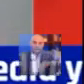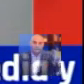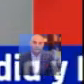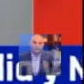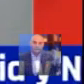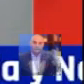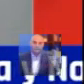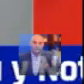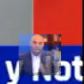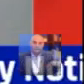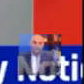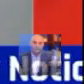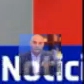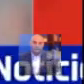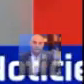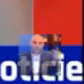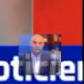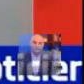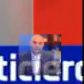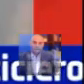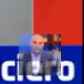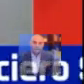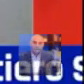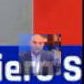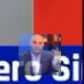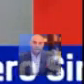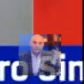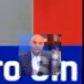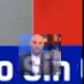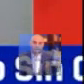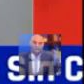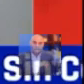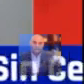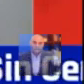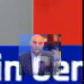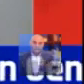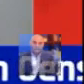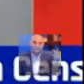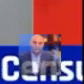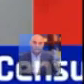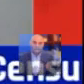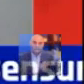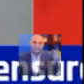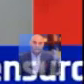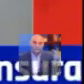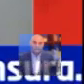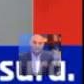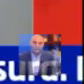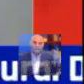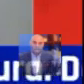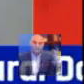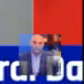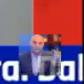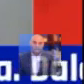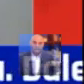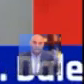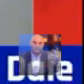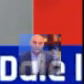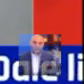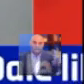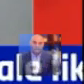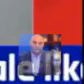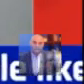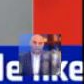no quieran ir a la exposición. Yo iría, de poder, que se titula La Grandeza de México y que se